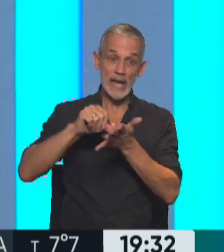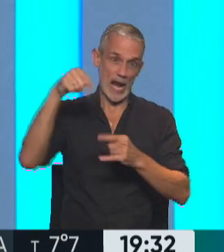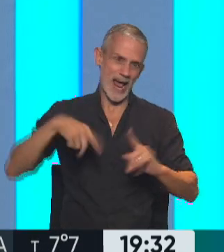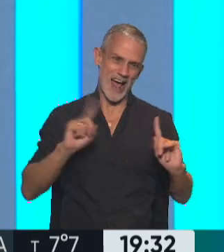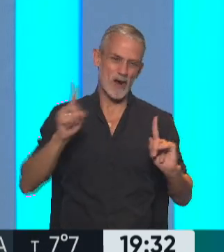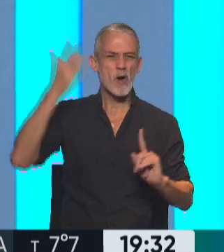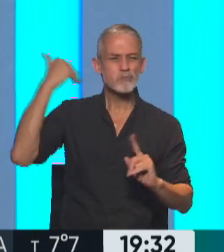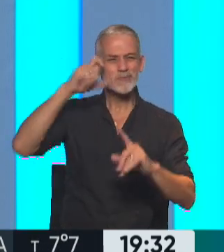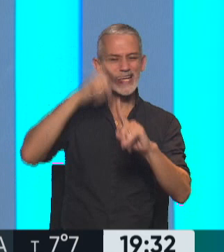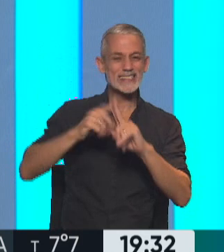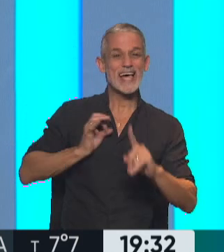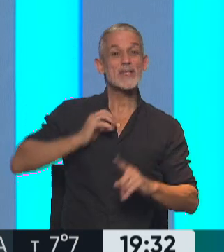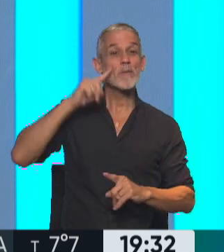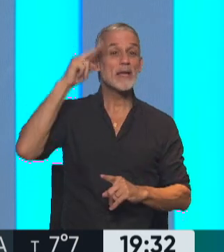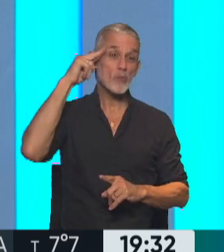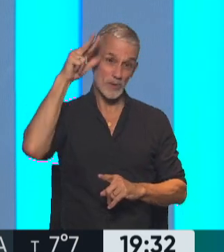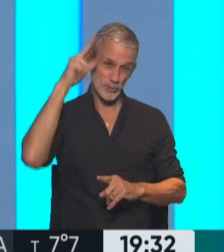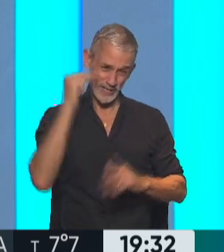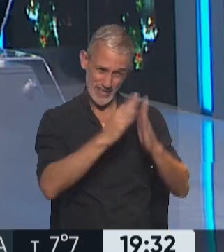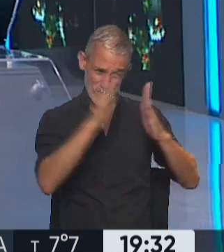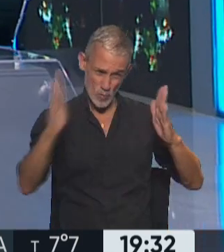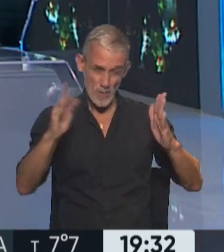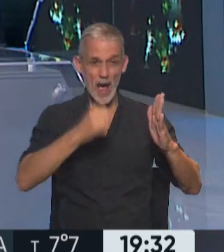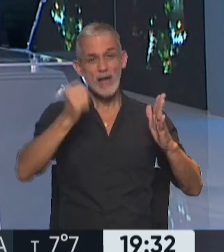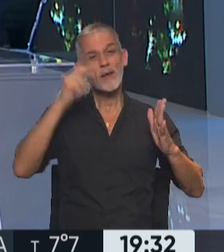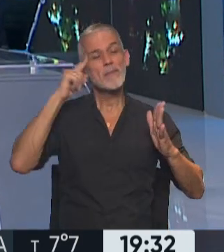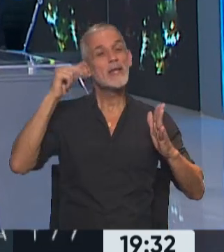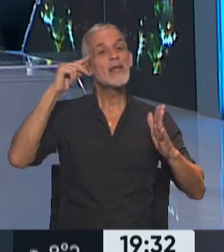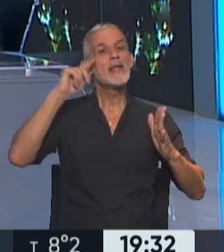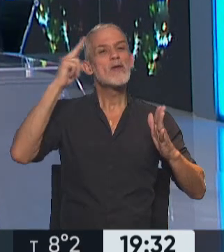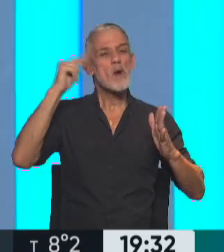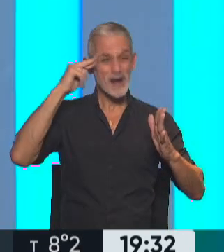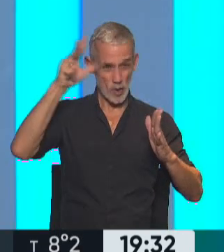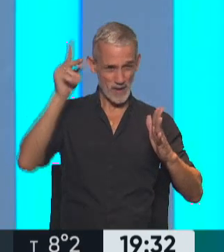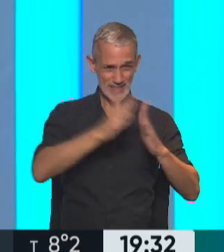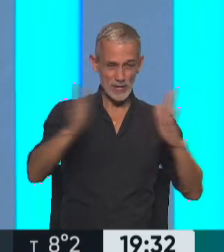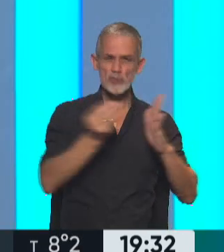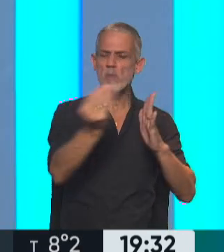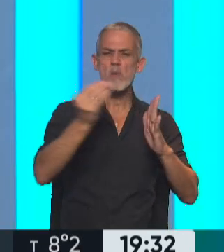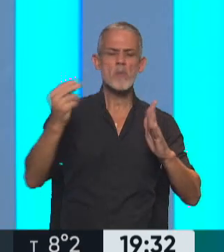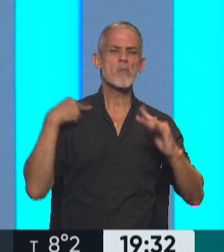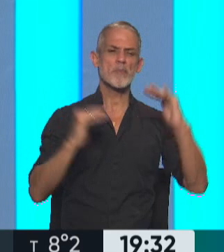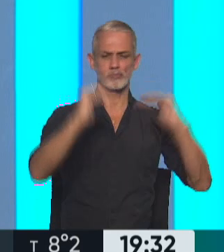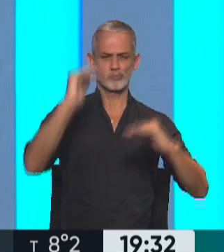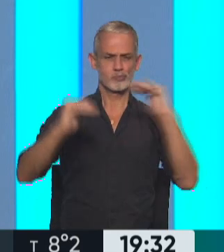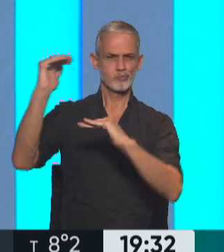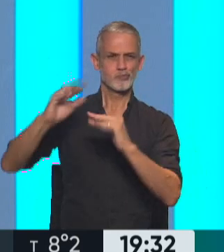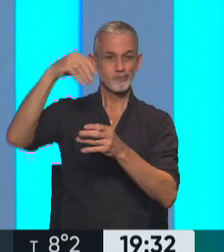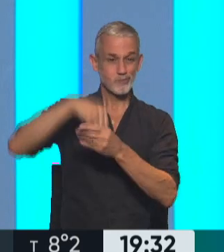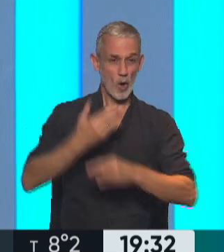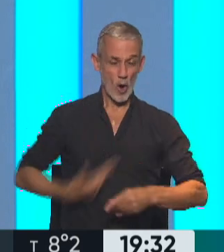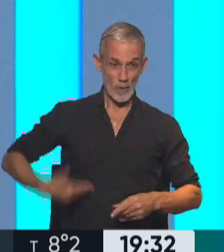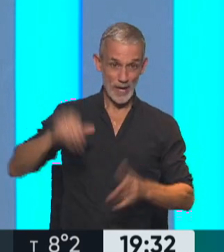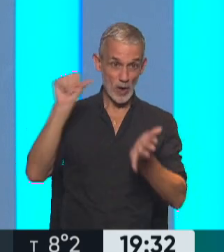actualmente, ocuparon entre 1989 y 1998 cargos de distinta jerarquía dentro del gobierno